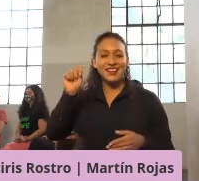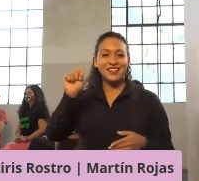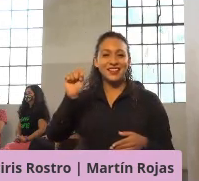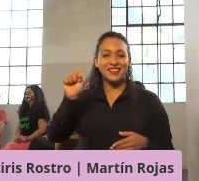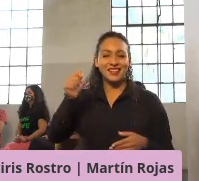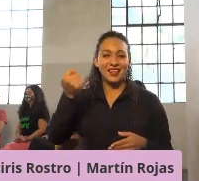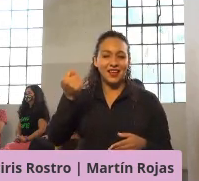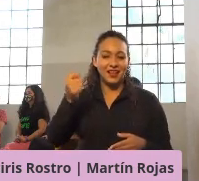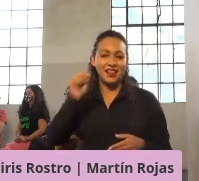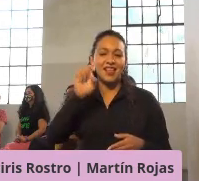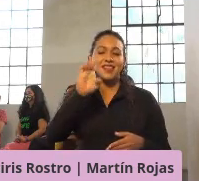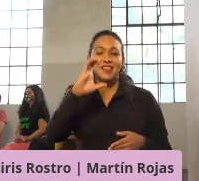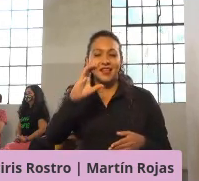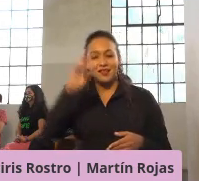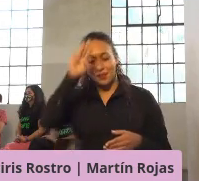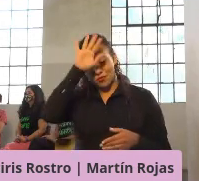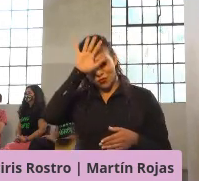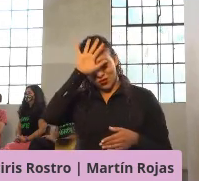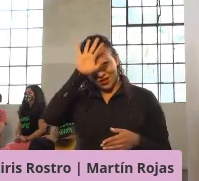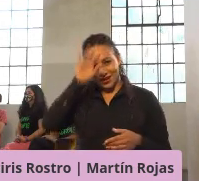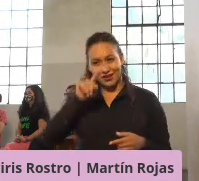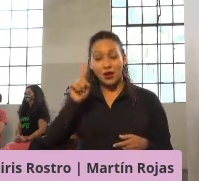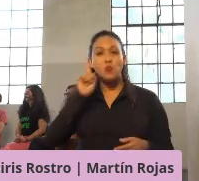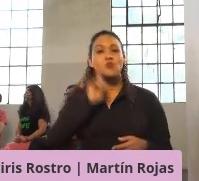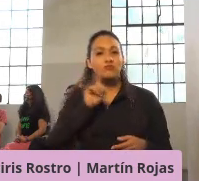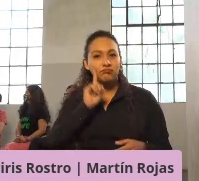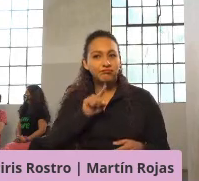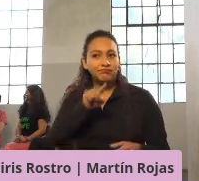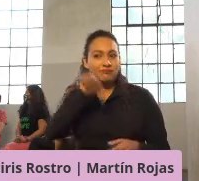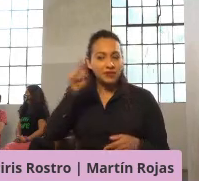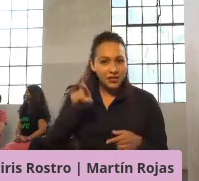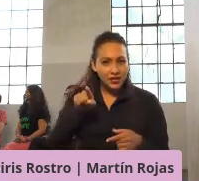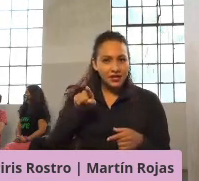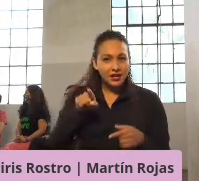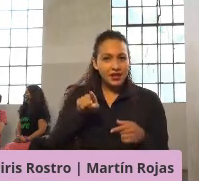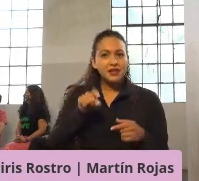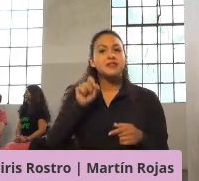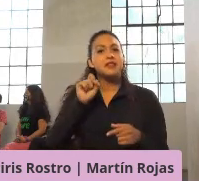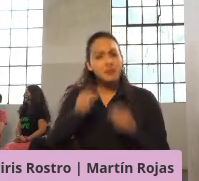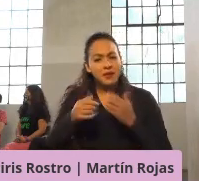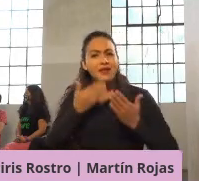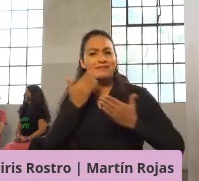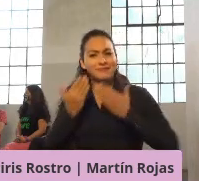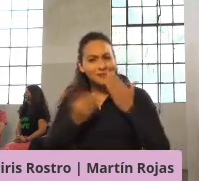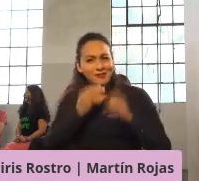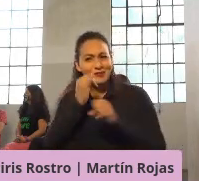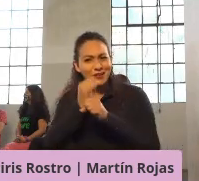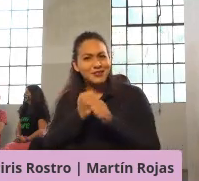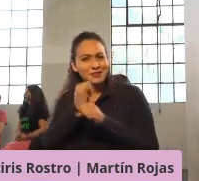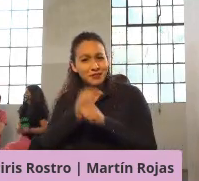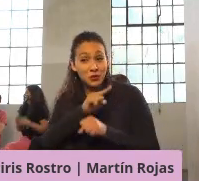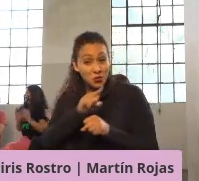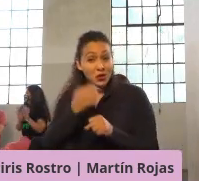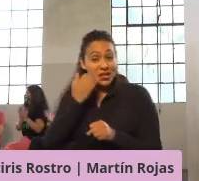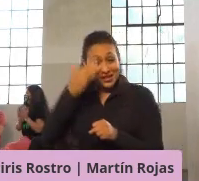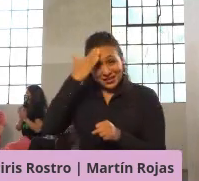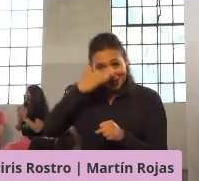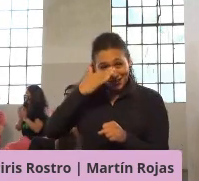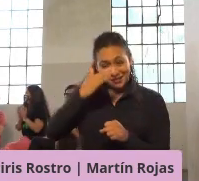hay que ayudarlas también porque es un estudio cuantitativo que están haciendo. Y pues nada, gracias. Nos vemos en un ratito.